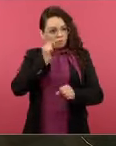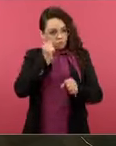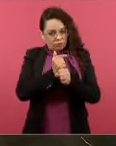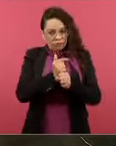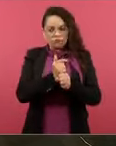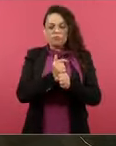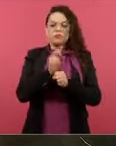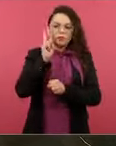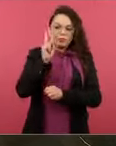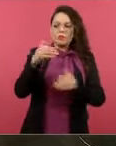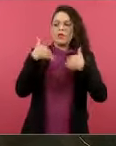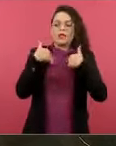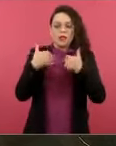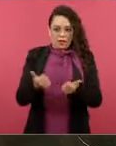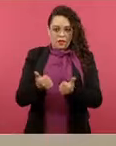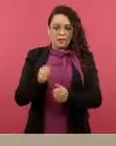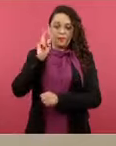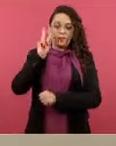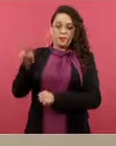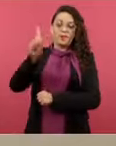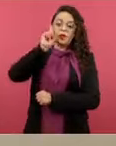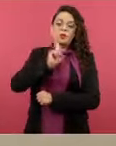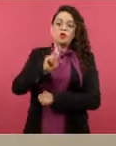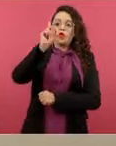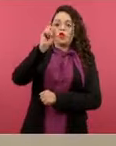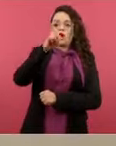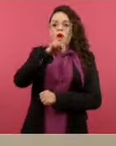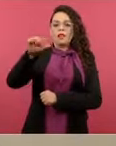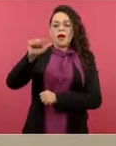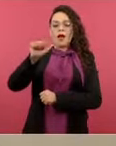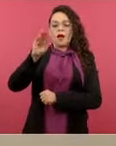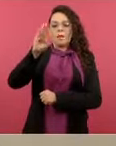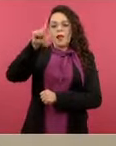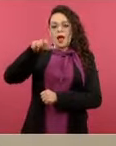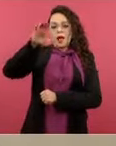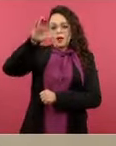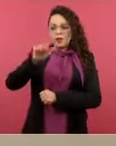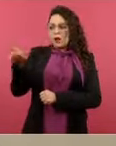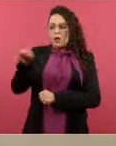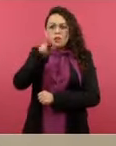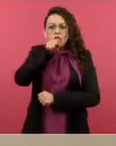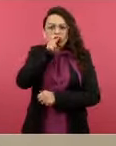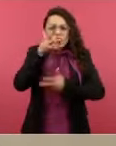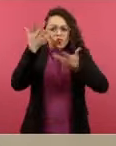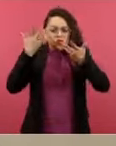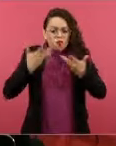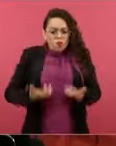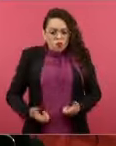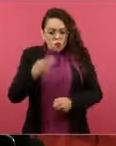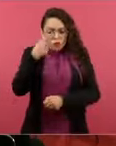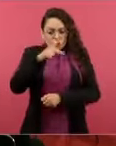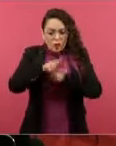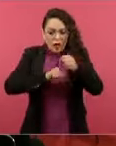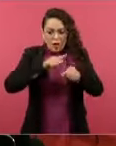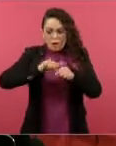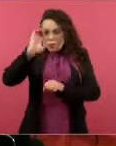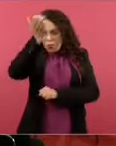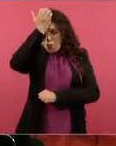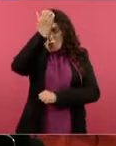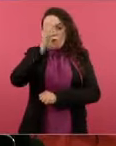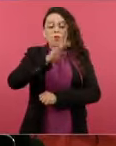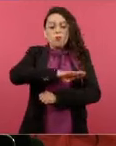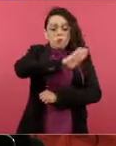ahí está la dueña, que es Doña Blanca, que está muy afligida porque se le murieron sus ovejas. Entonces